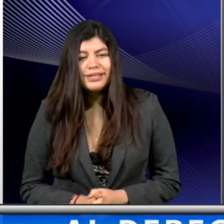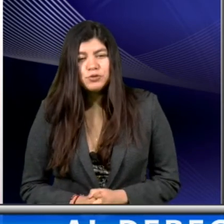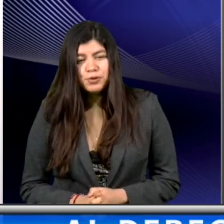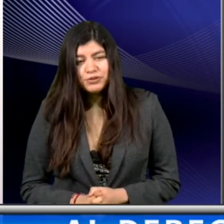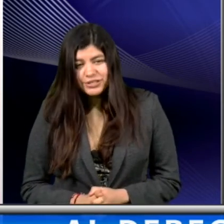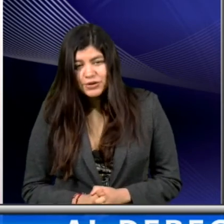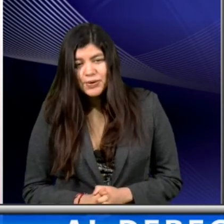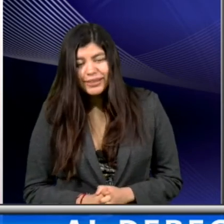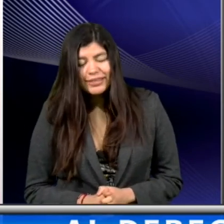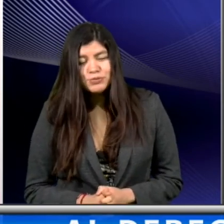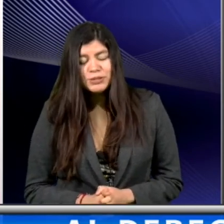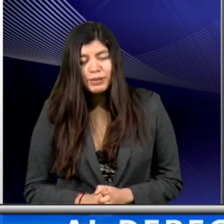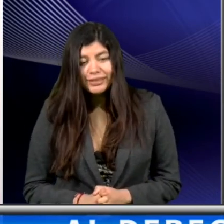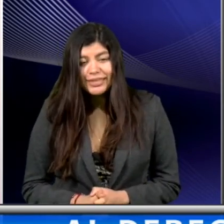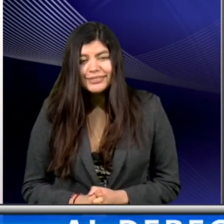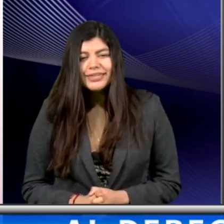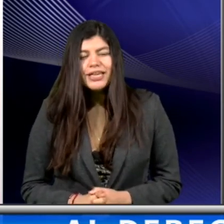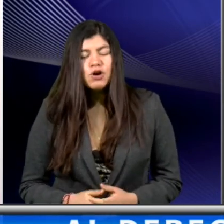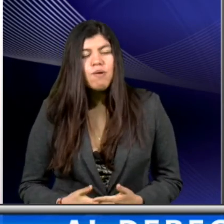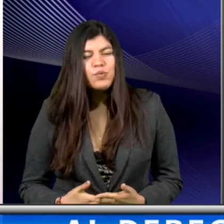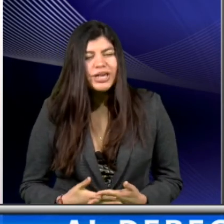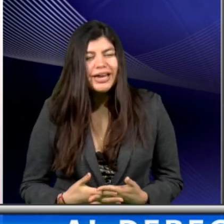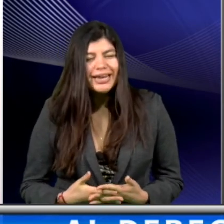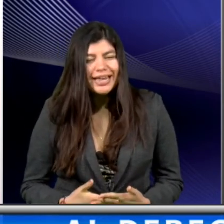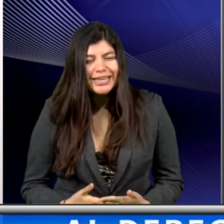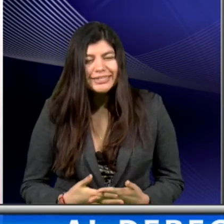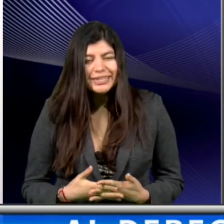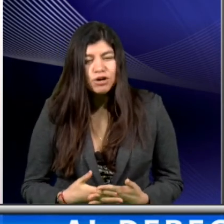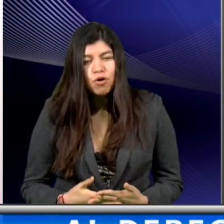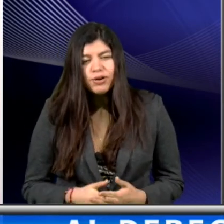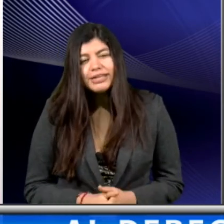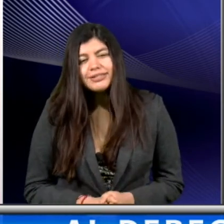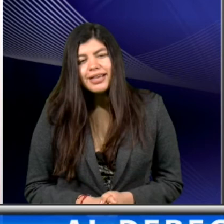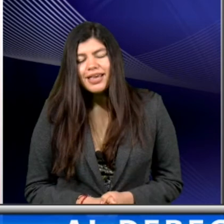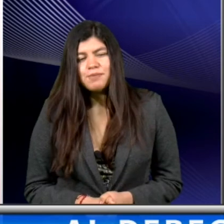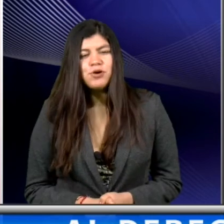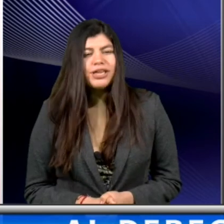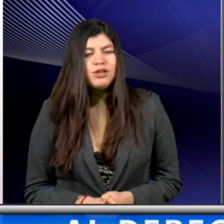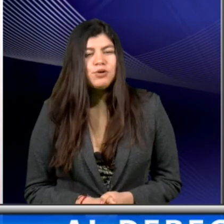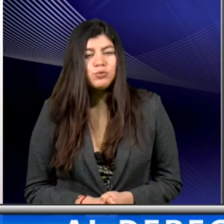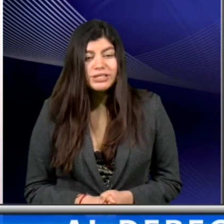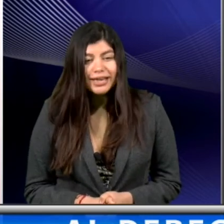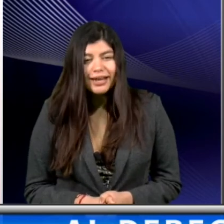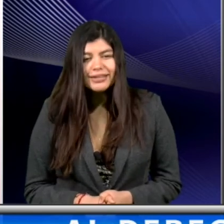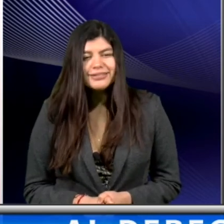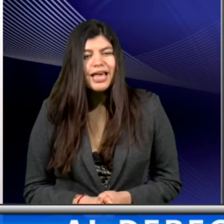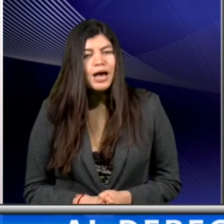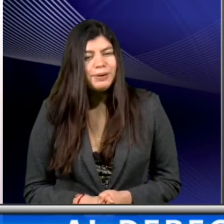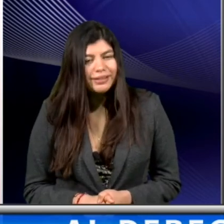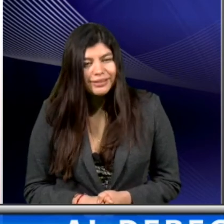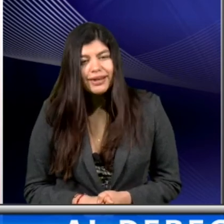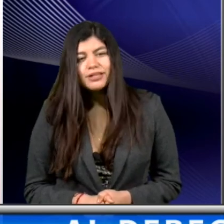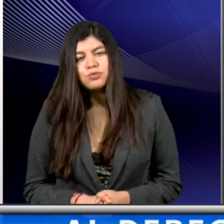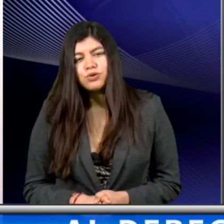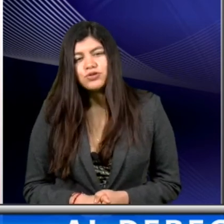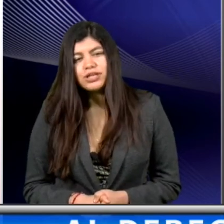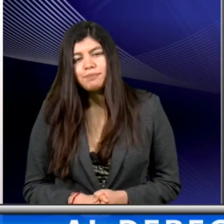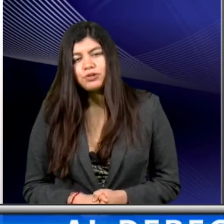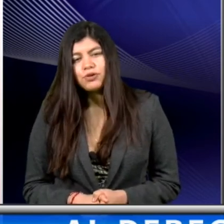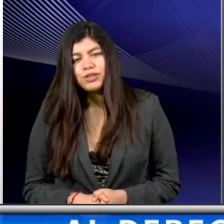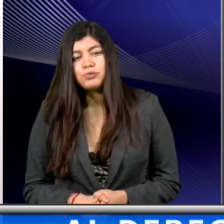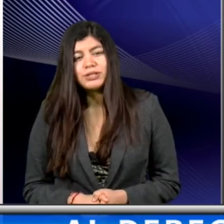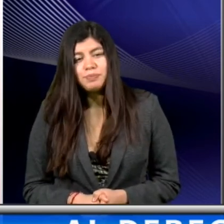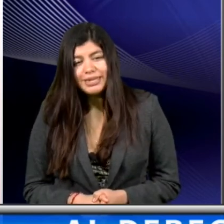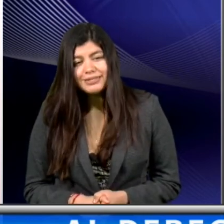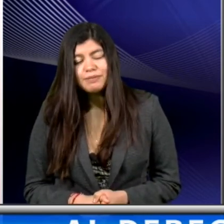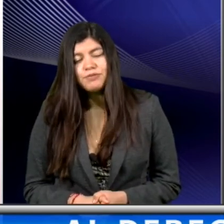ambas, desde sus profesiones, desde su expertise, como mujeres linarenses jóvenes, hemos querido escucharlas, aprender de sus